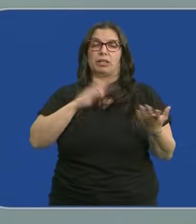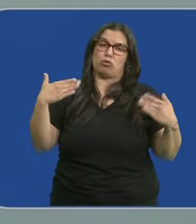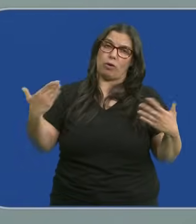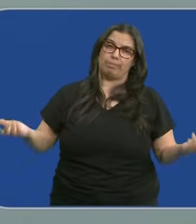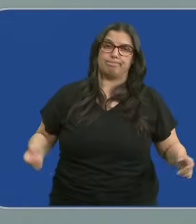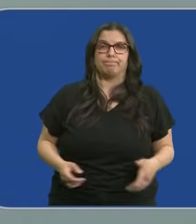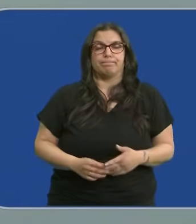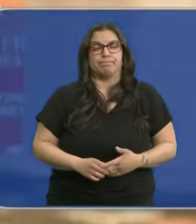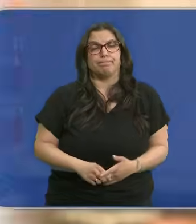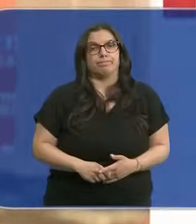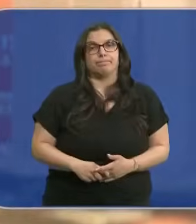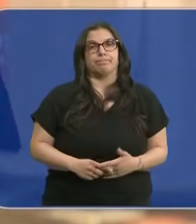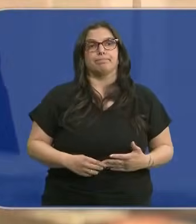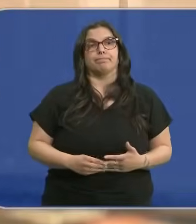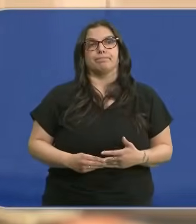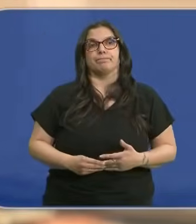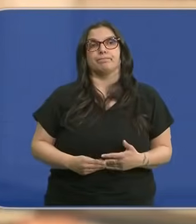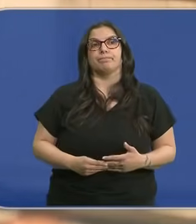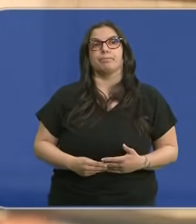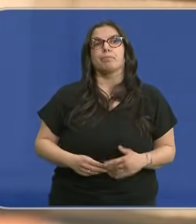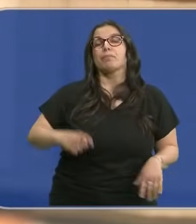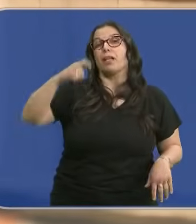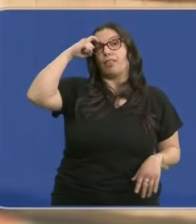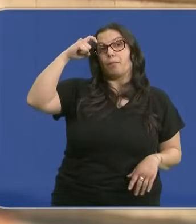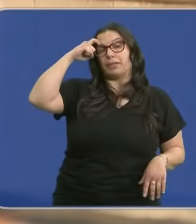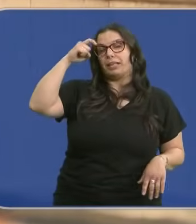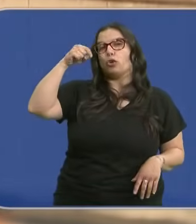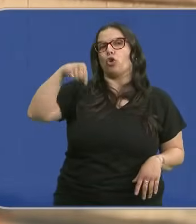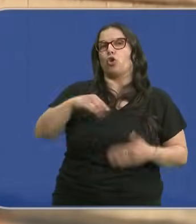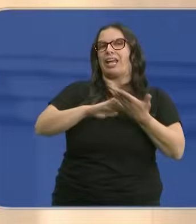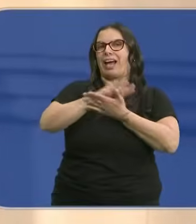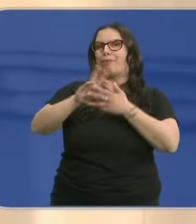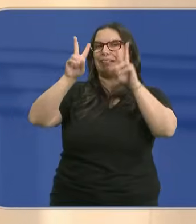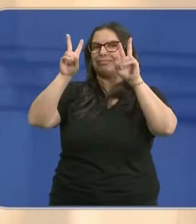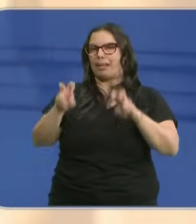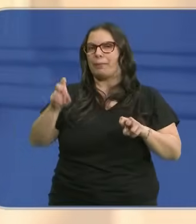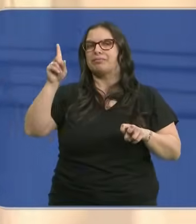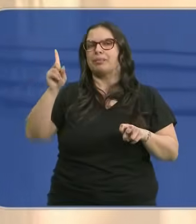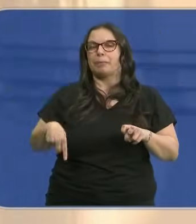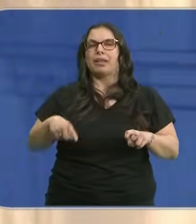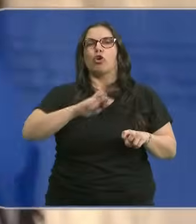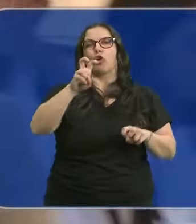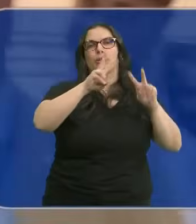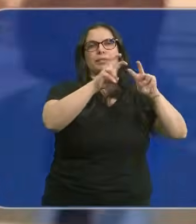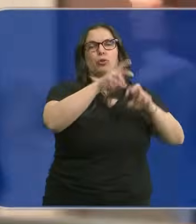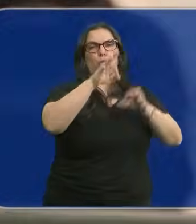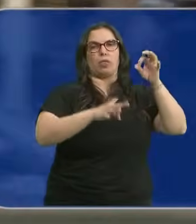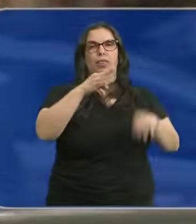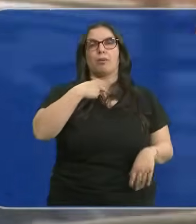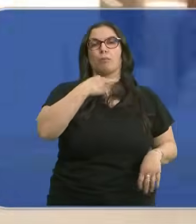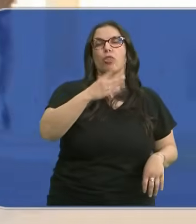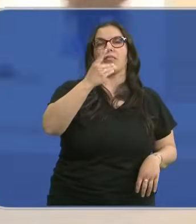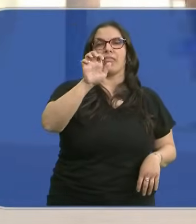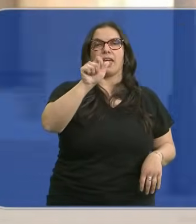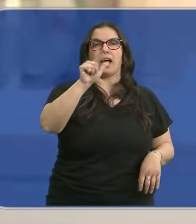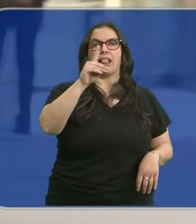España. El nombre de José Luis Rodríguez Zapatero ha aparecido hoy en otra investigación judicial. Lo ha mencionado el empresario Víctor de Aldama